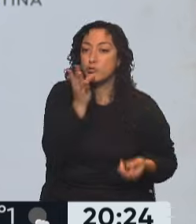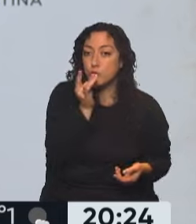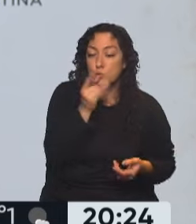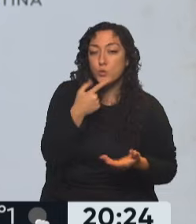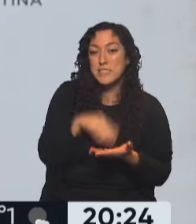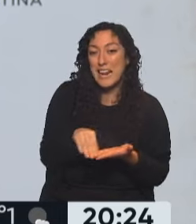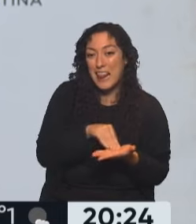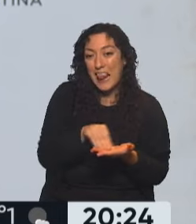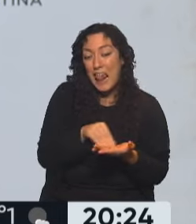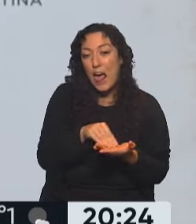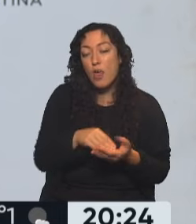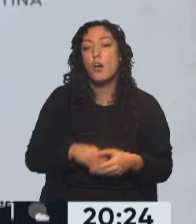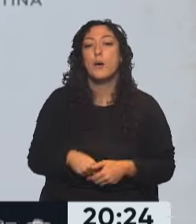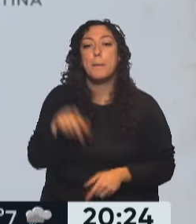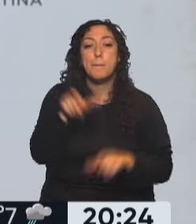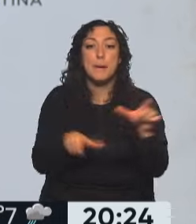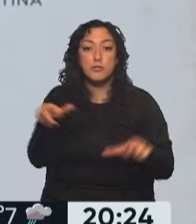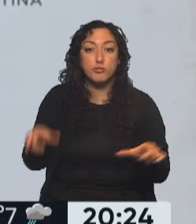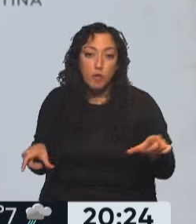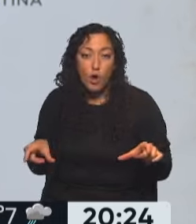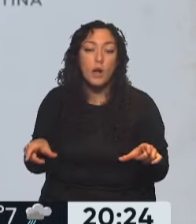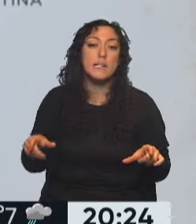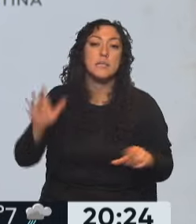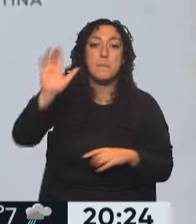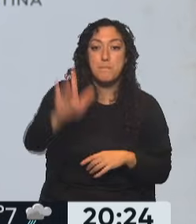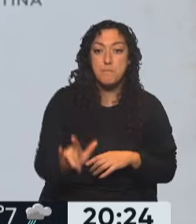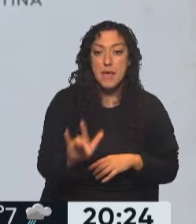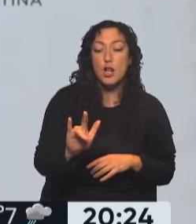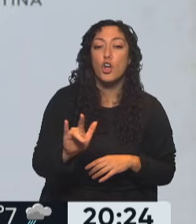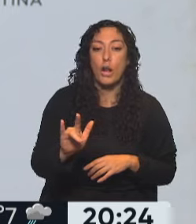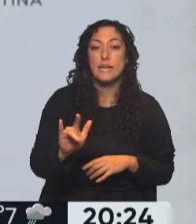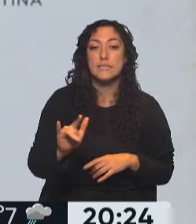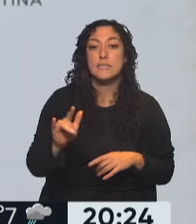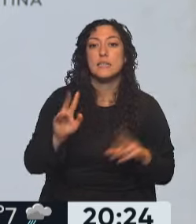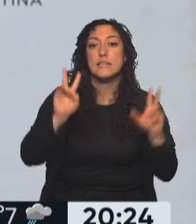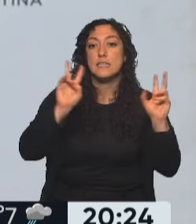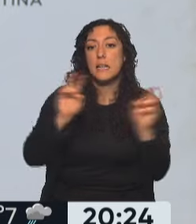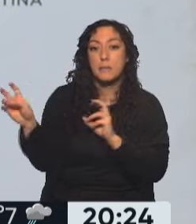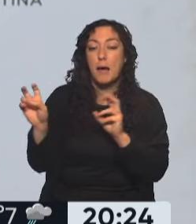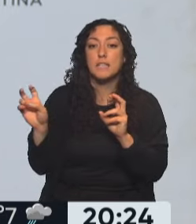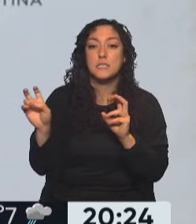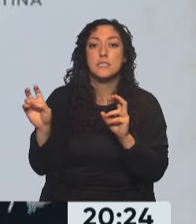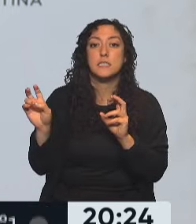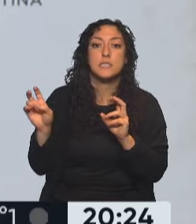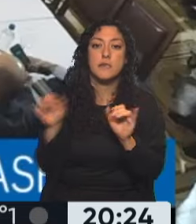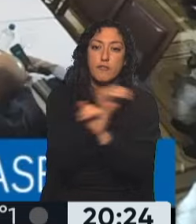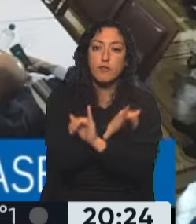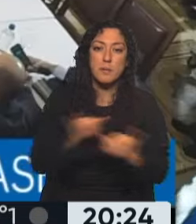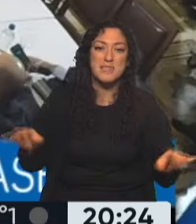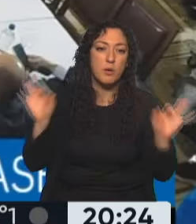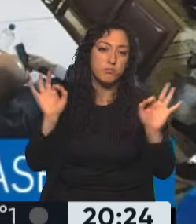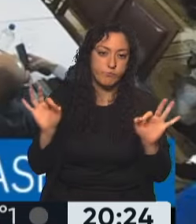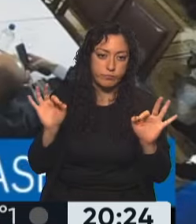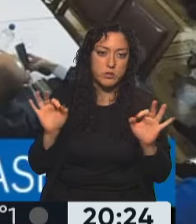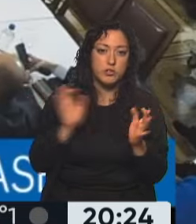idea de los senadores es sacar este miércoles todo lo que tiene que ver con la parte informativa sobre